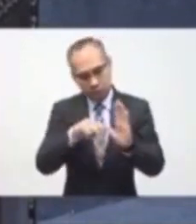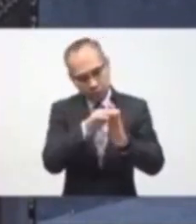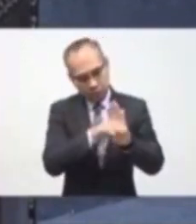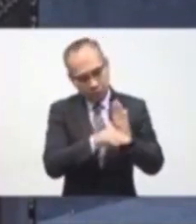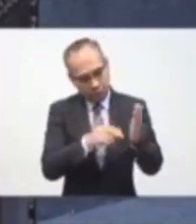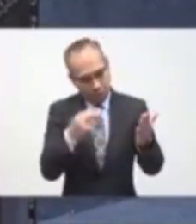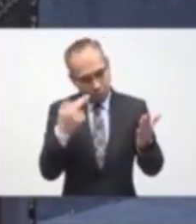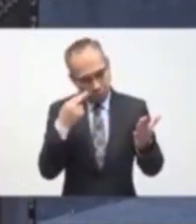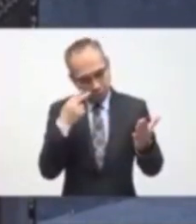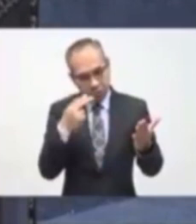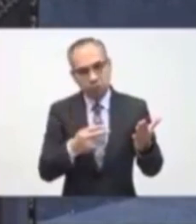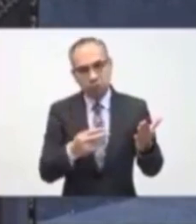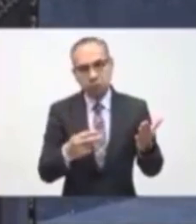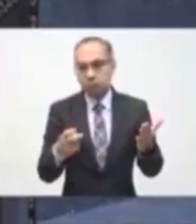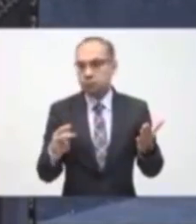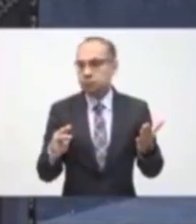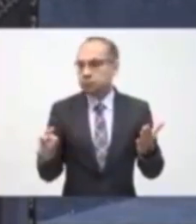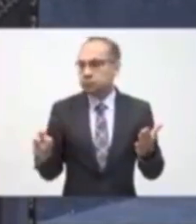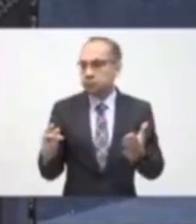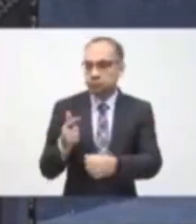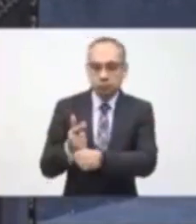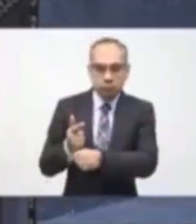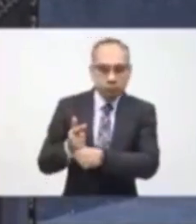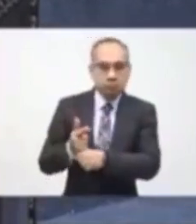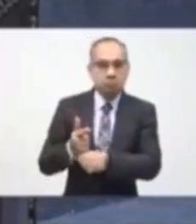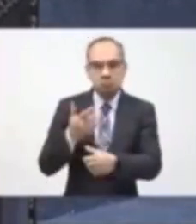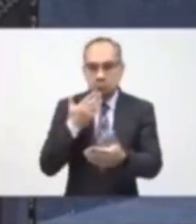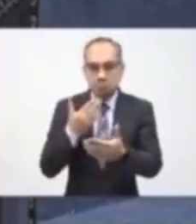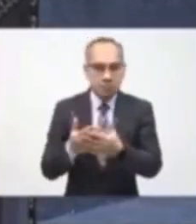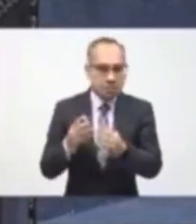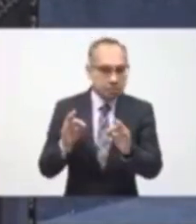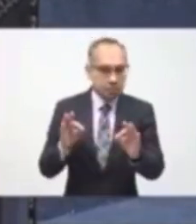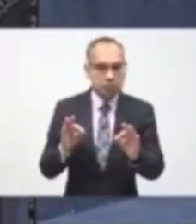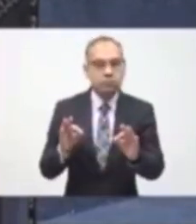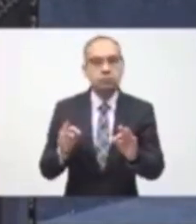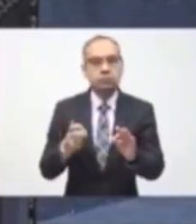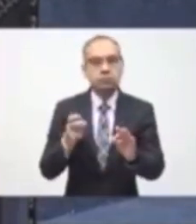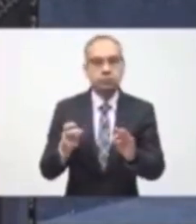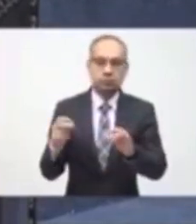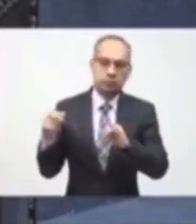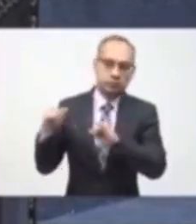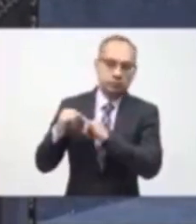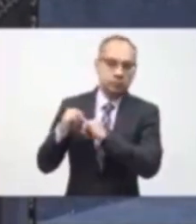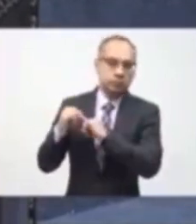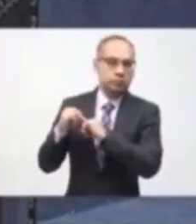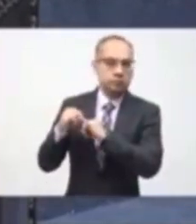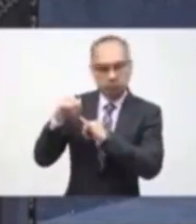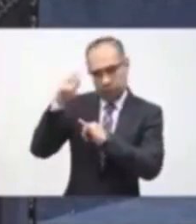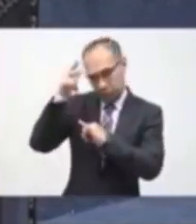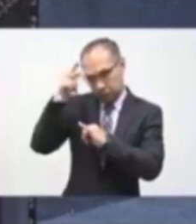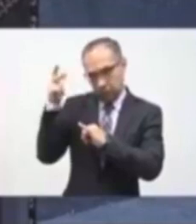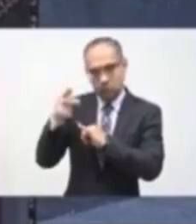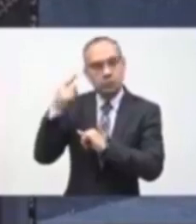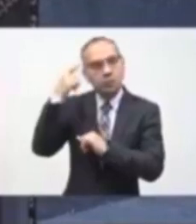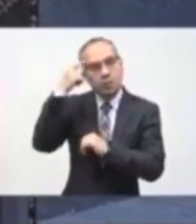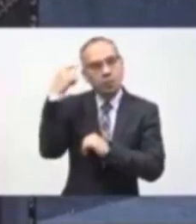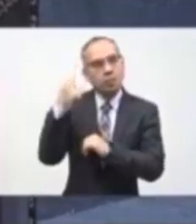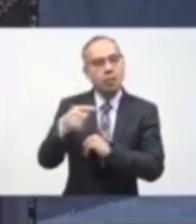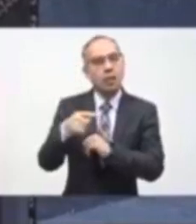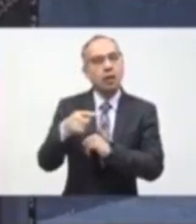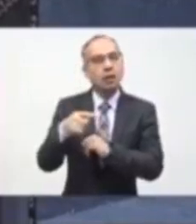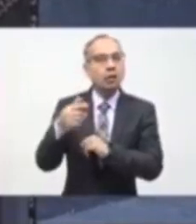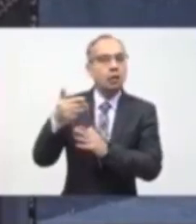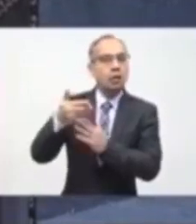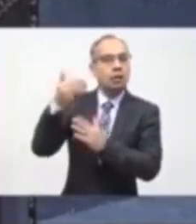productora agrícola y ganadera de las aguas para riego hace el último acuerdo económico número 111 exhorta al congreso